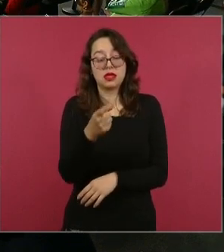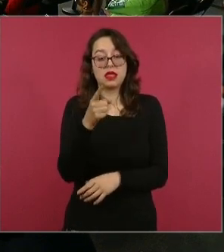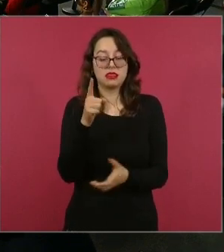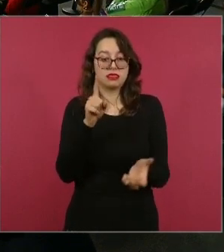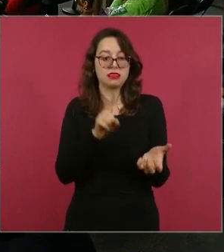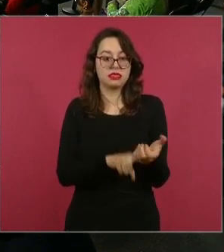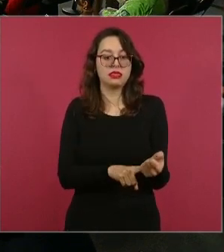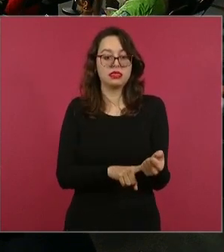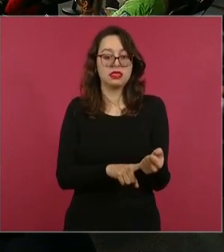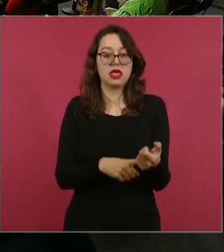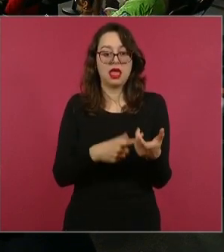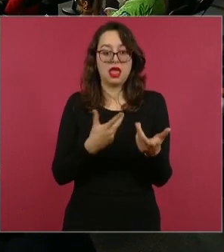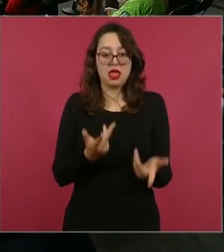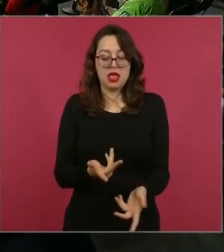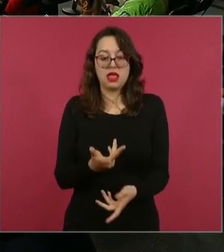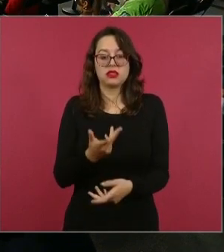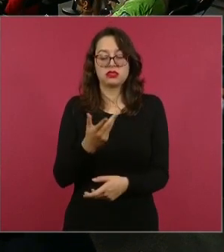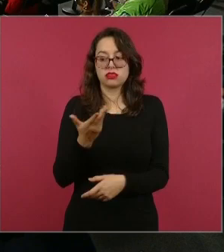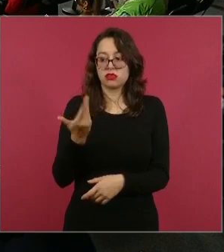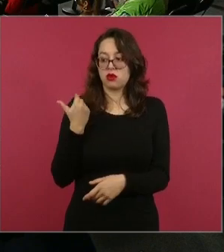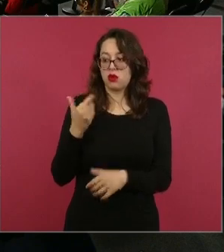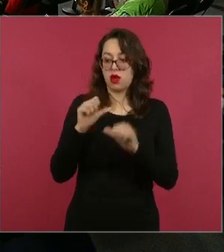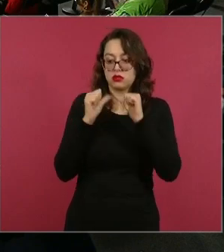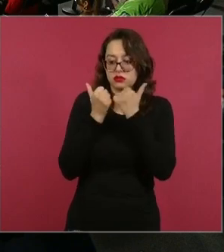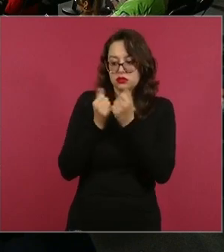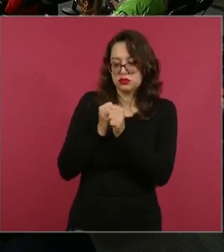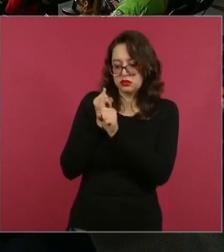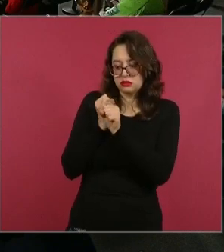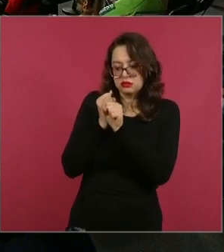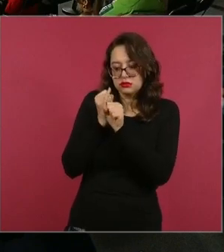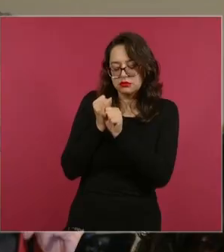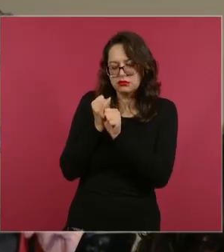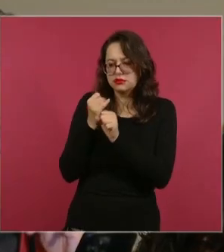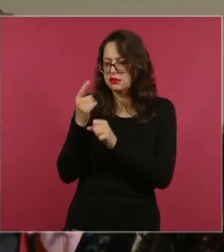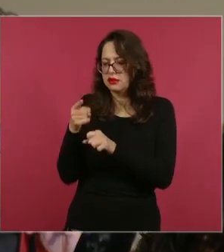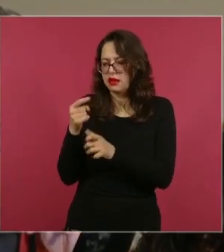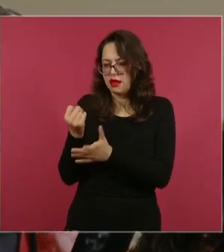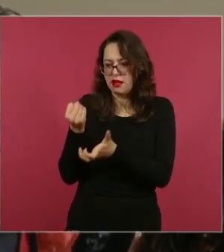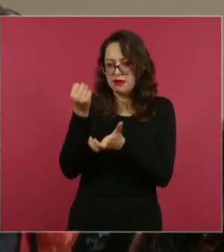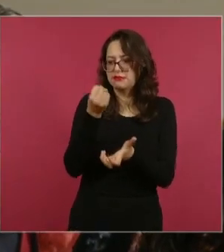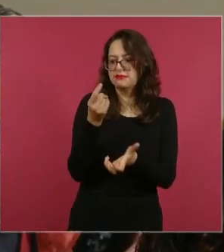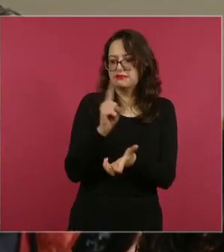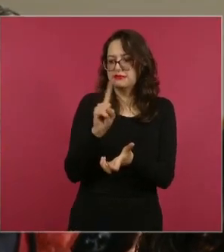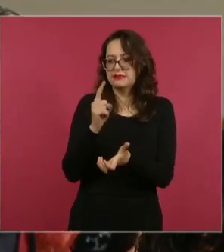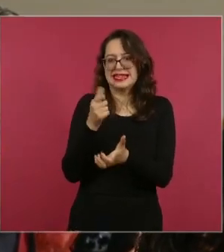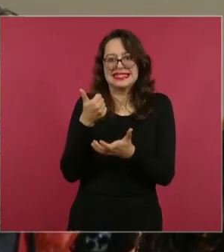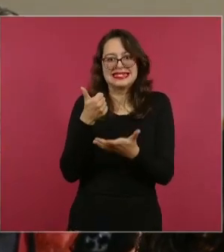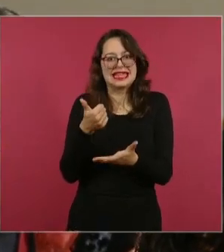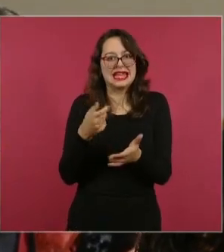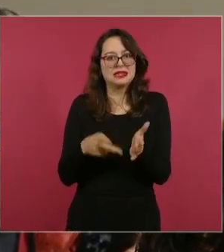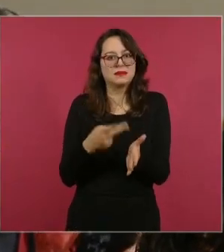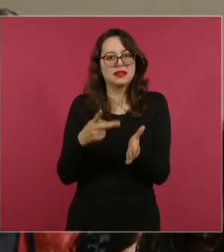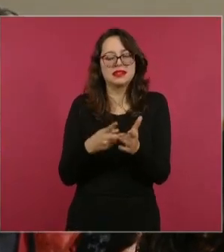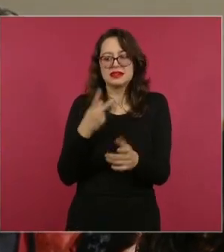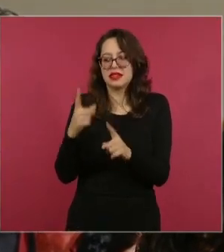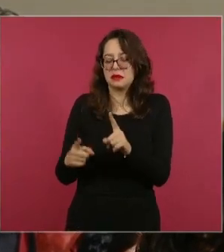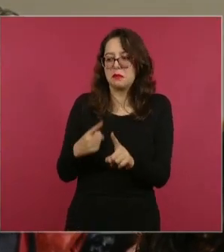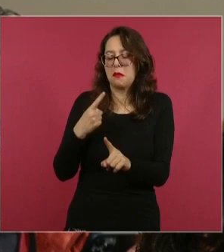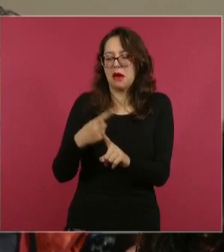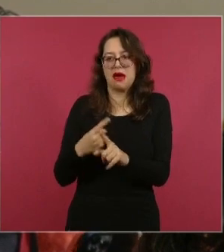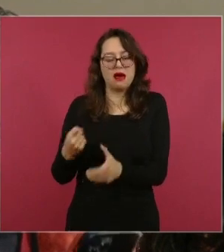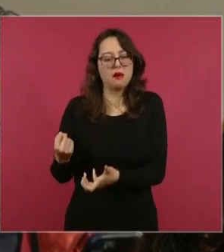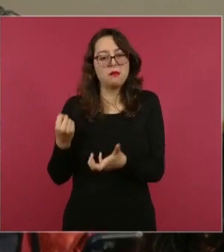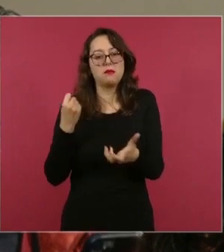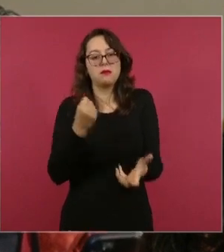competitividad en su más reciente análisis de gasto de Cuenta pública además de cobrar como conductor